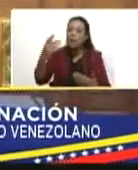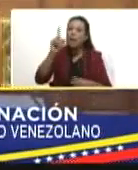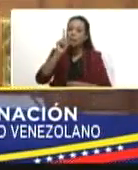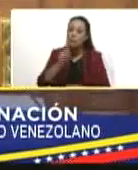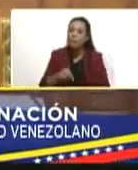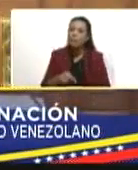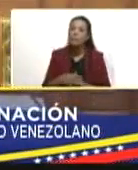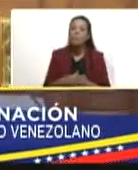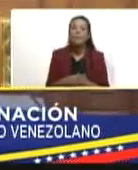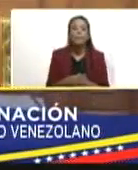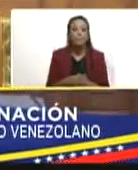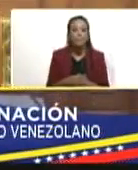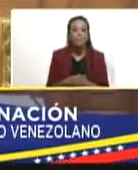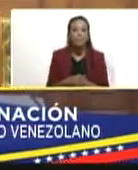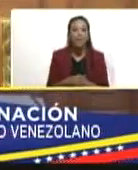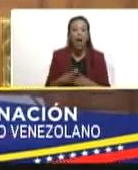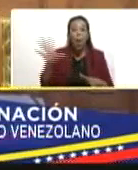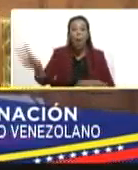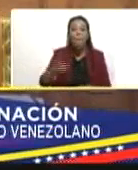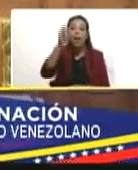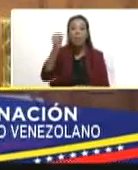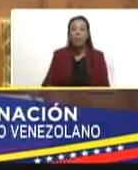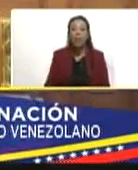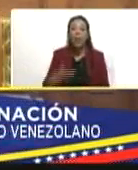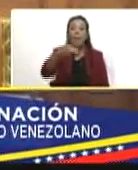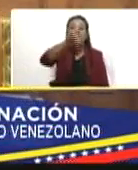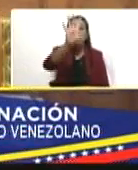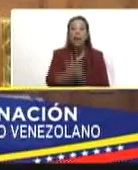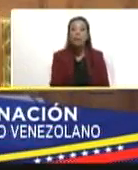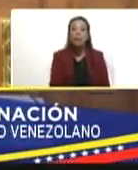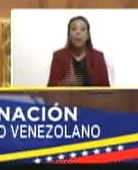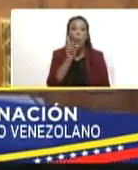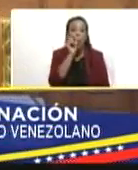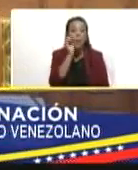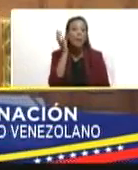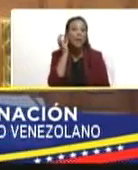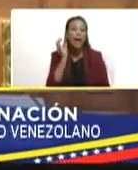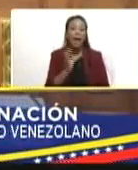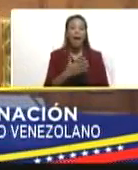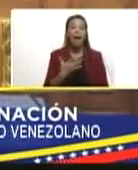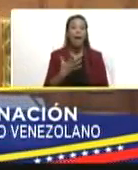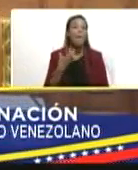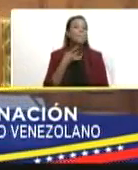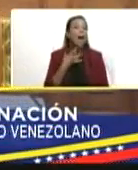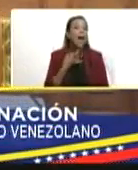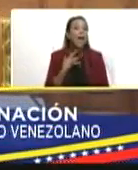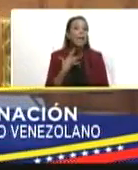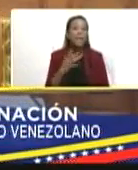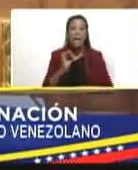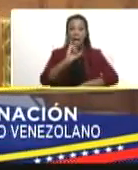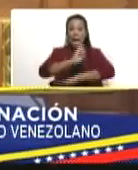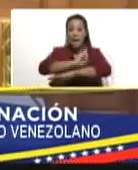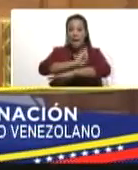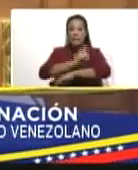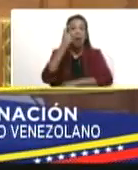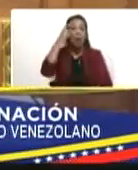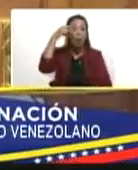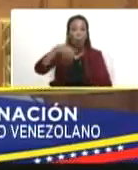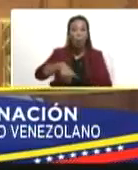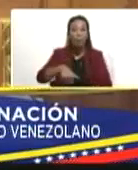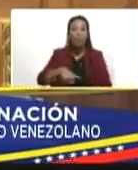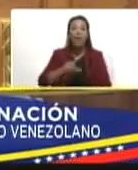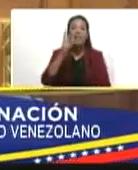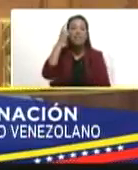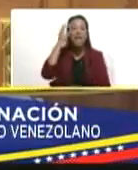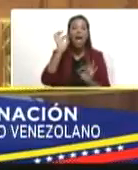saludar a los pastores y pastoras de la iglesia evangélica de Venezuela quienes hoy conmemoran